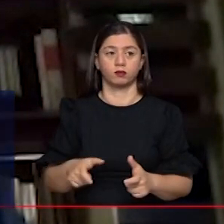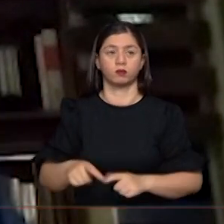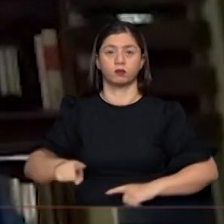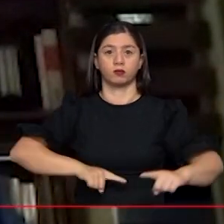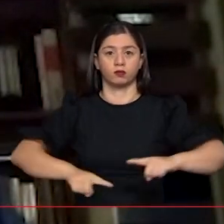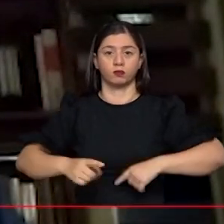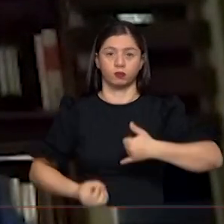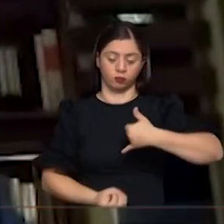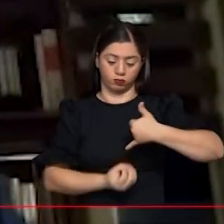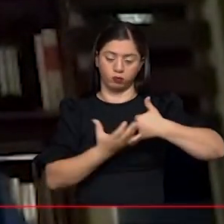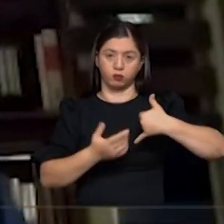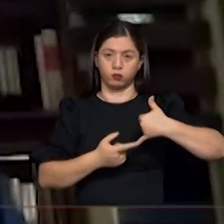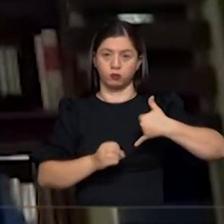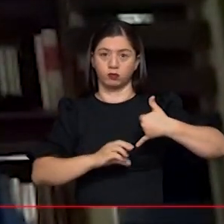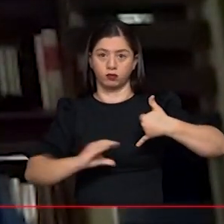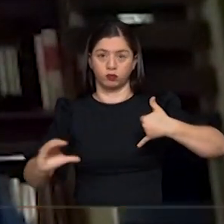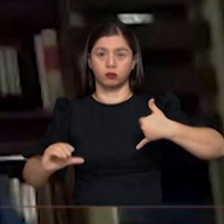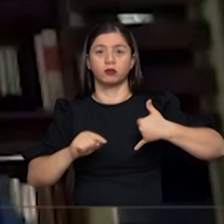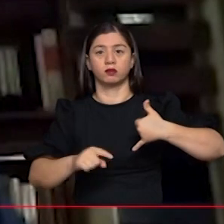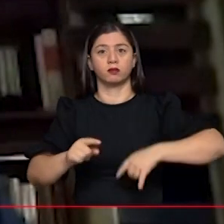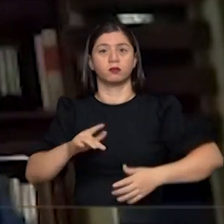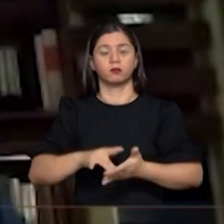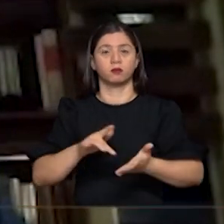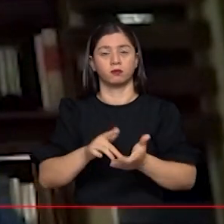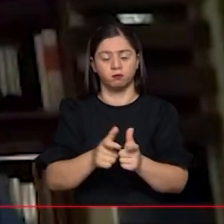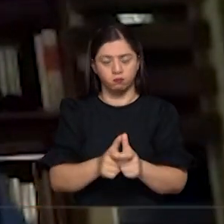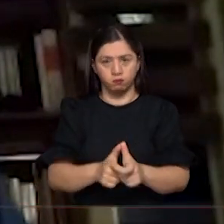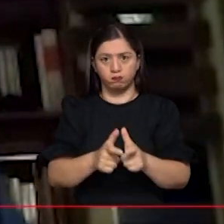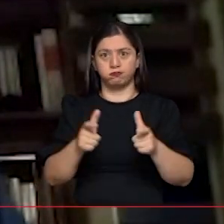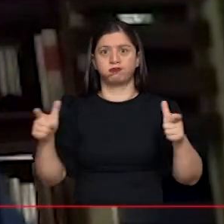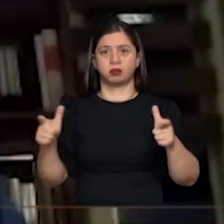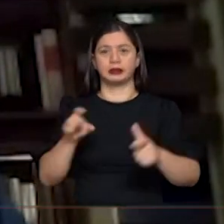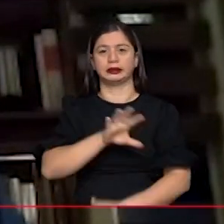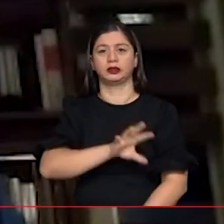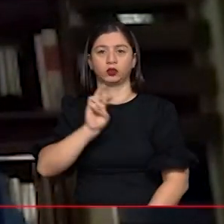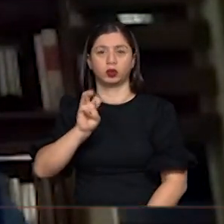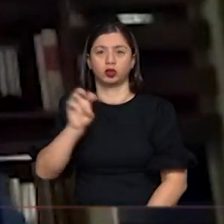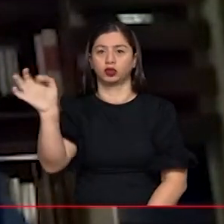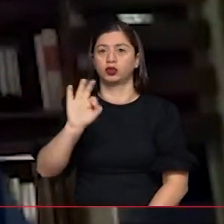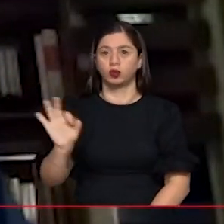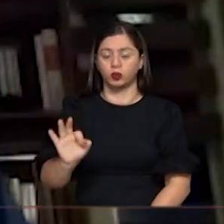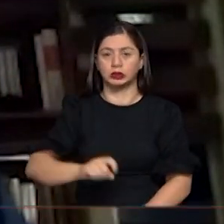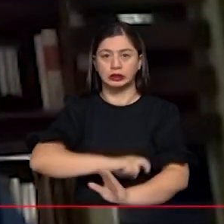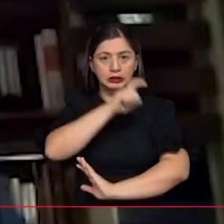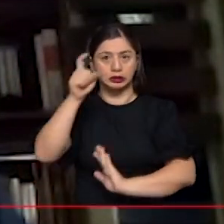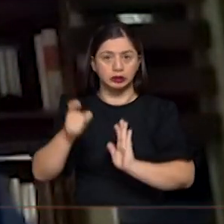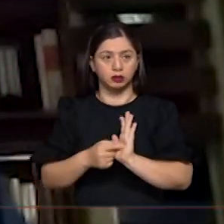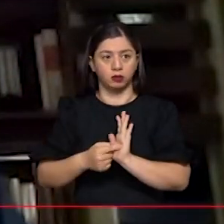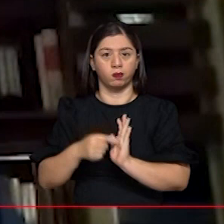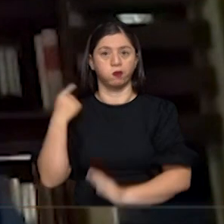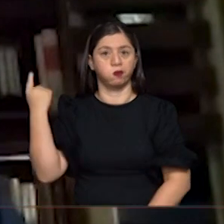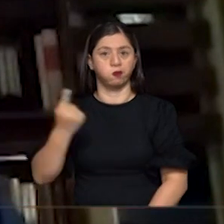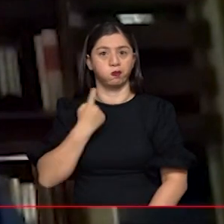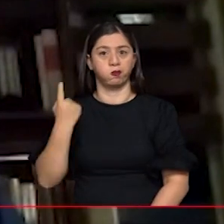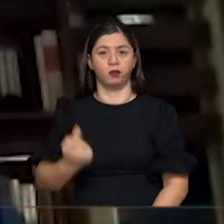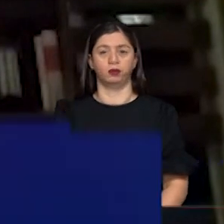de Occidente su estructura con la participación más alta, con un 58% total del general de las violaciones